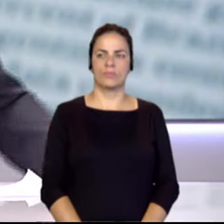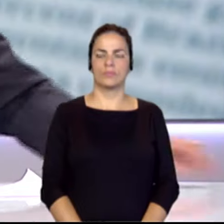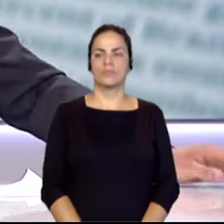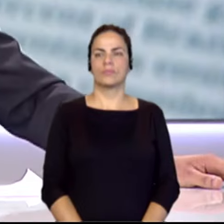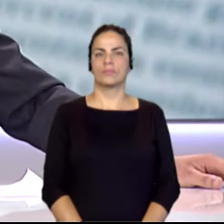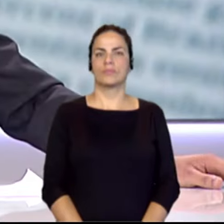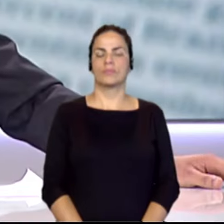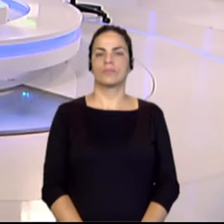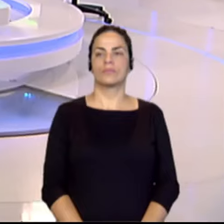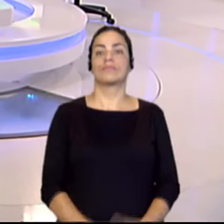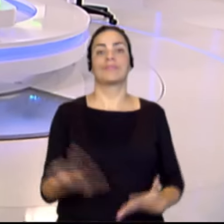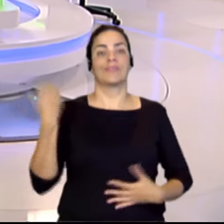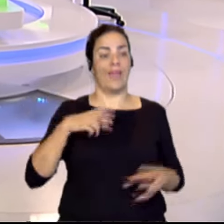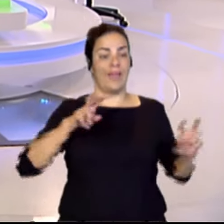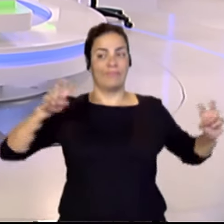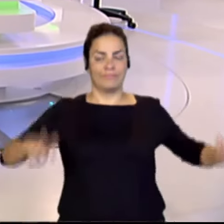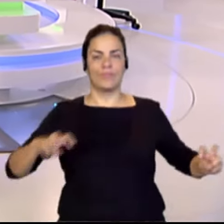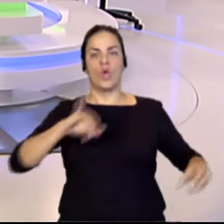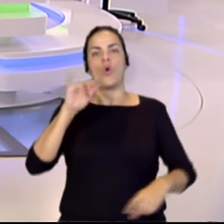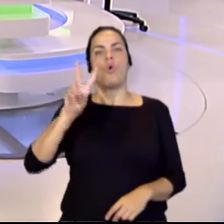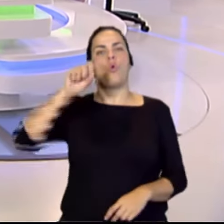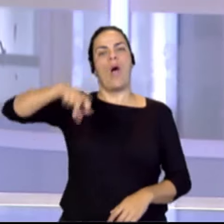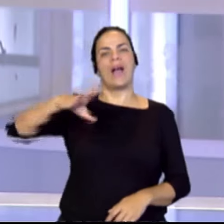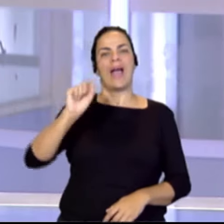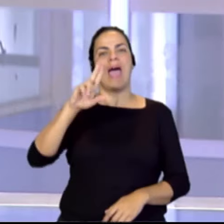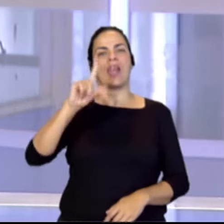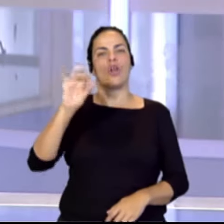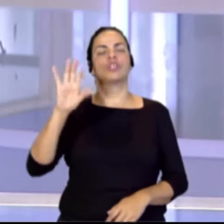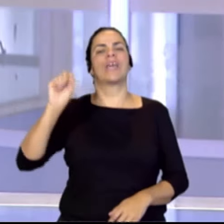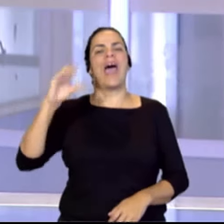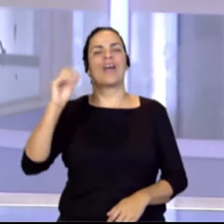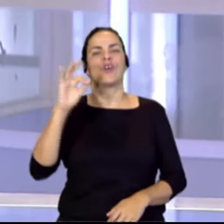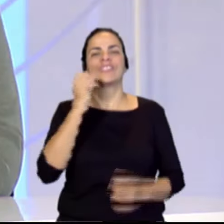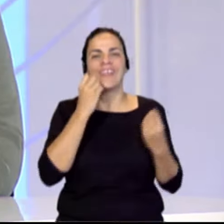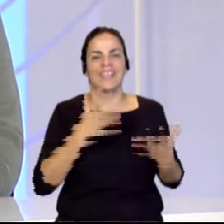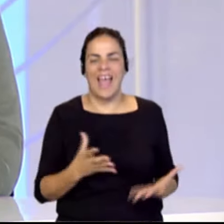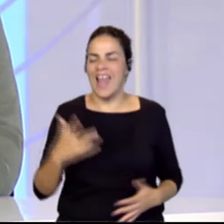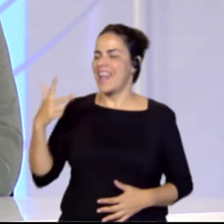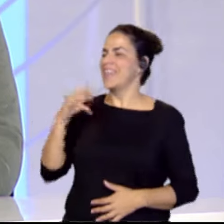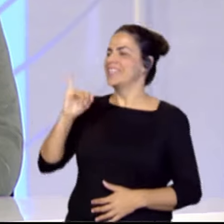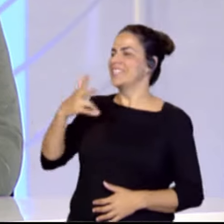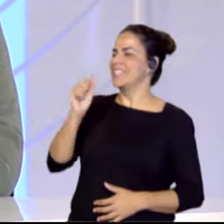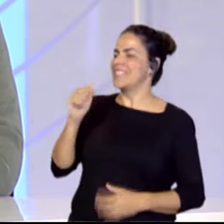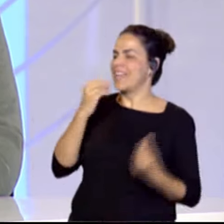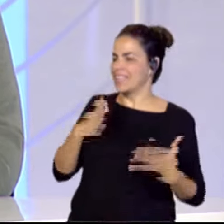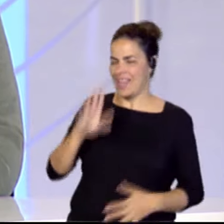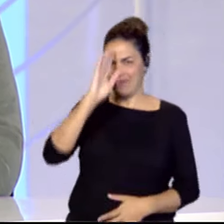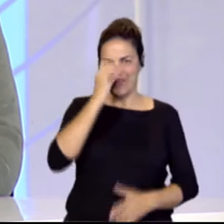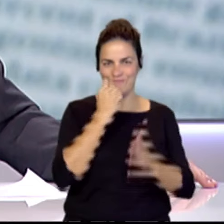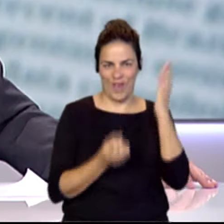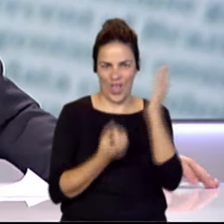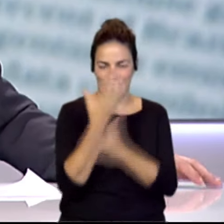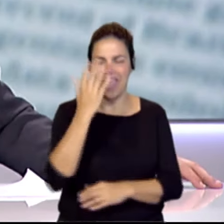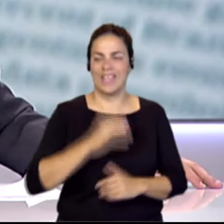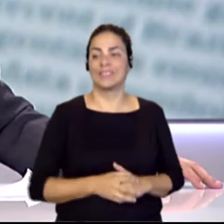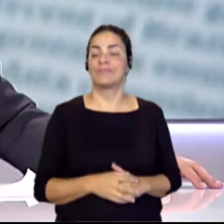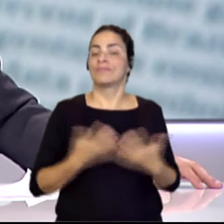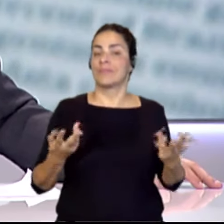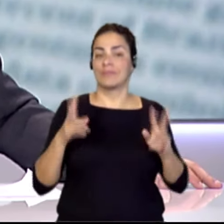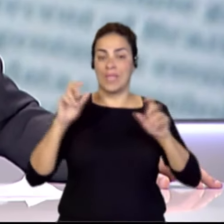y ya me acompañan aquí en plató Juan Carlos Acosta qué tal Buenos días Buenos días arena buenos días qué tal Muy buenos días Bueno sobre